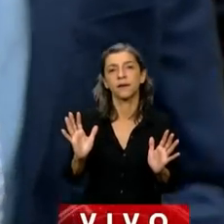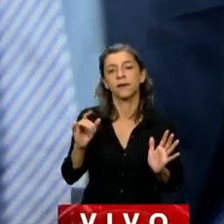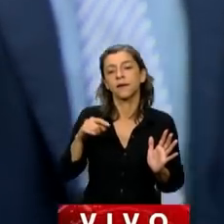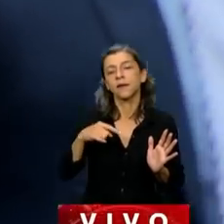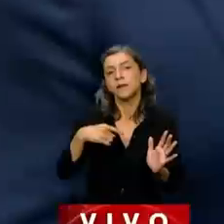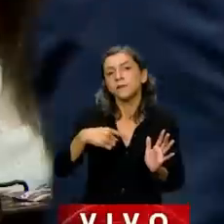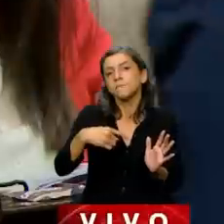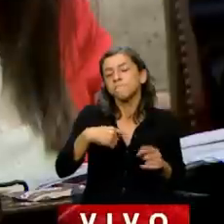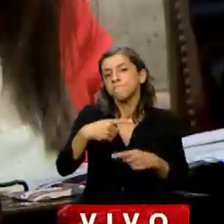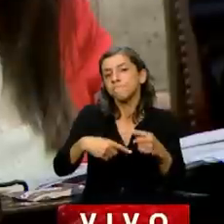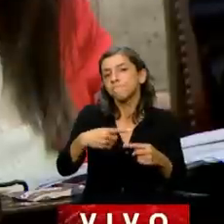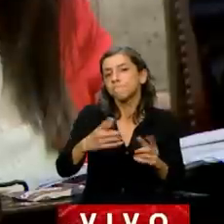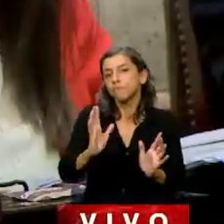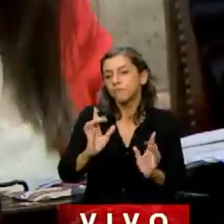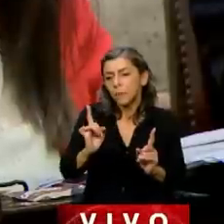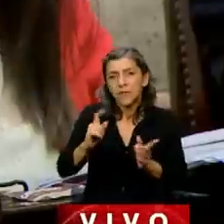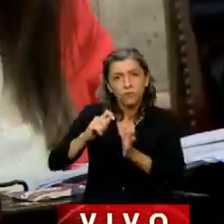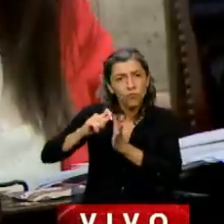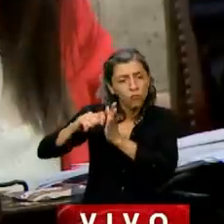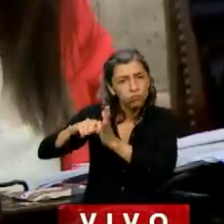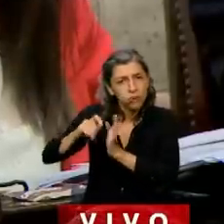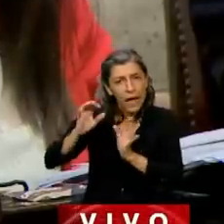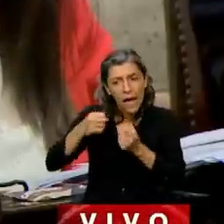de estos concordatos que hacemos con los países